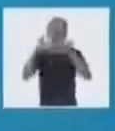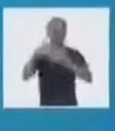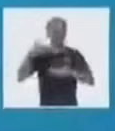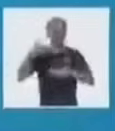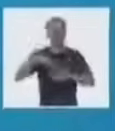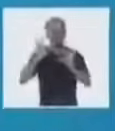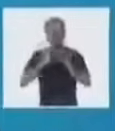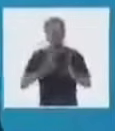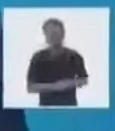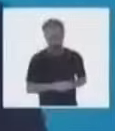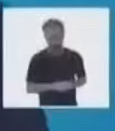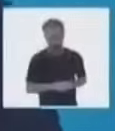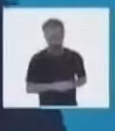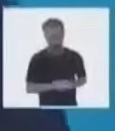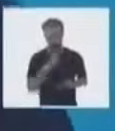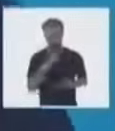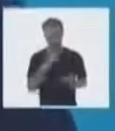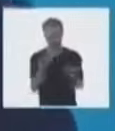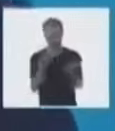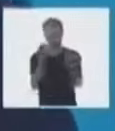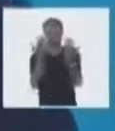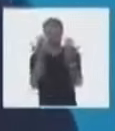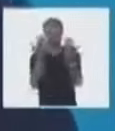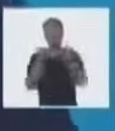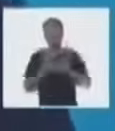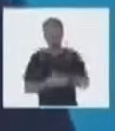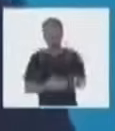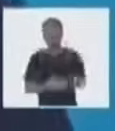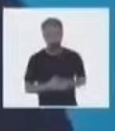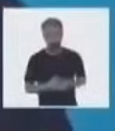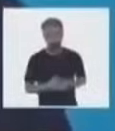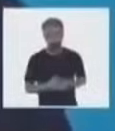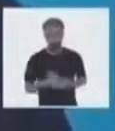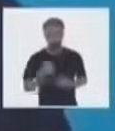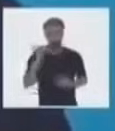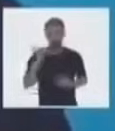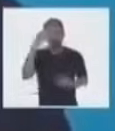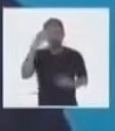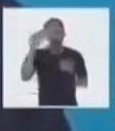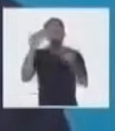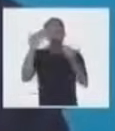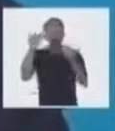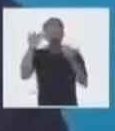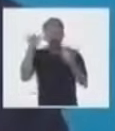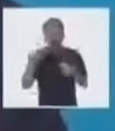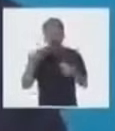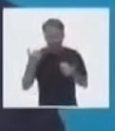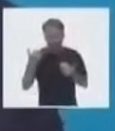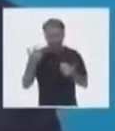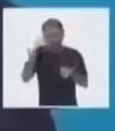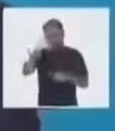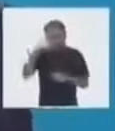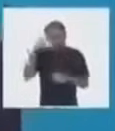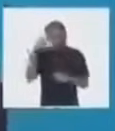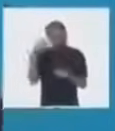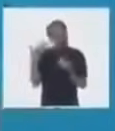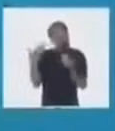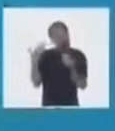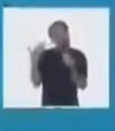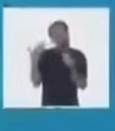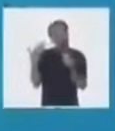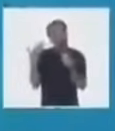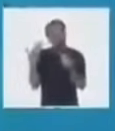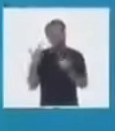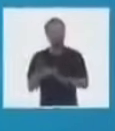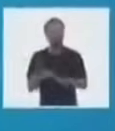Yo no tengo la menor idea, creo que le va a quedar muy poco. Por eso te digo que todo el sistema político se va a realinear. Y bueno, y ahí va a haber, nosotros